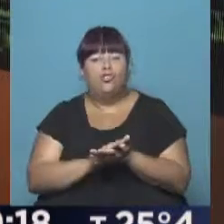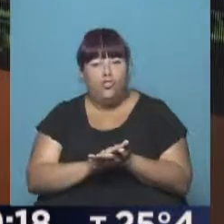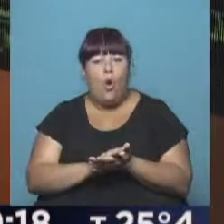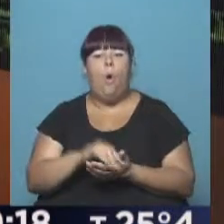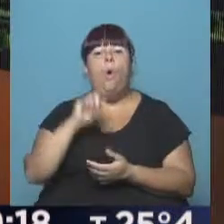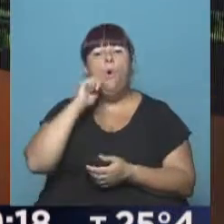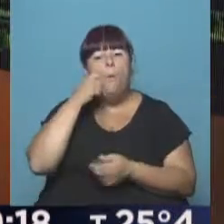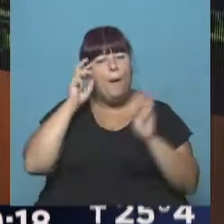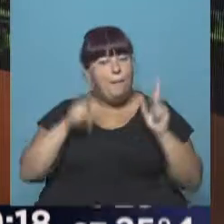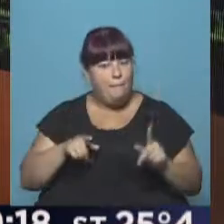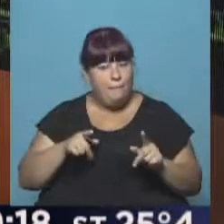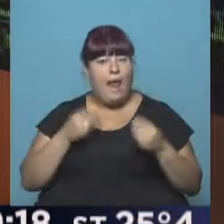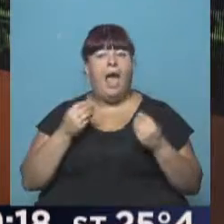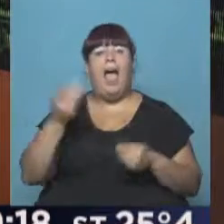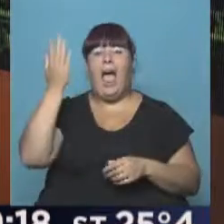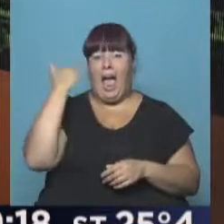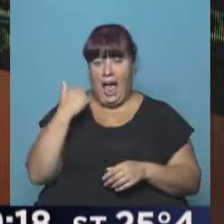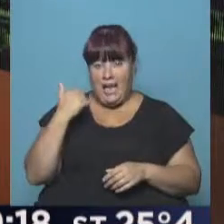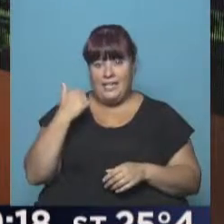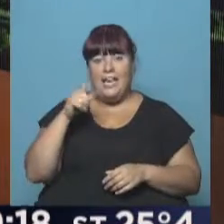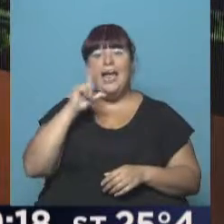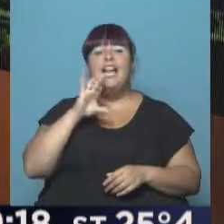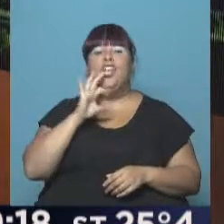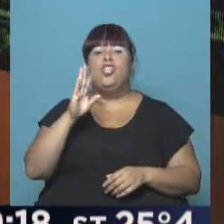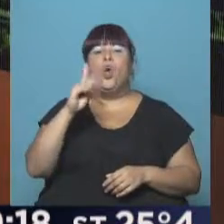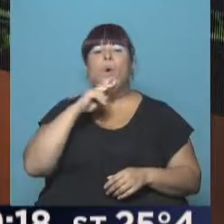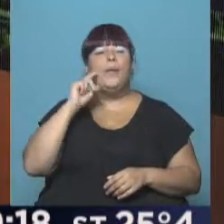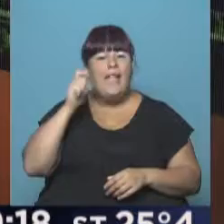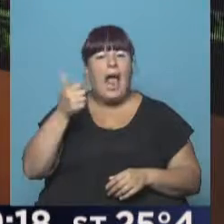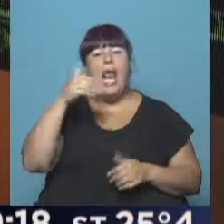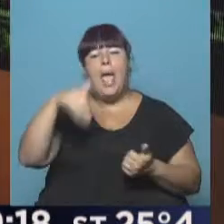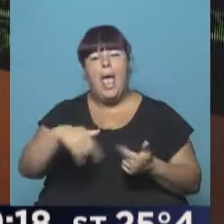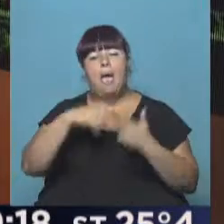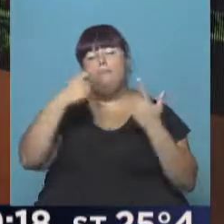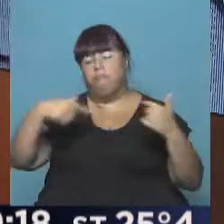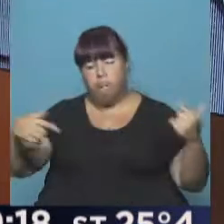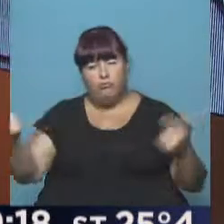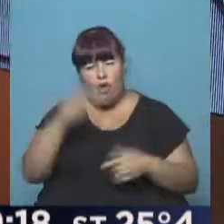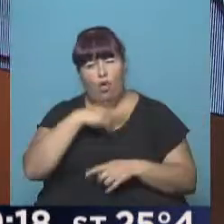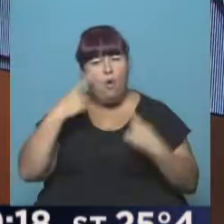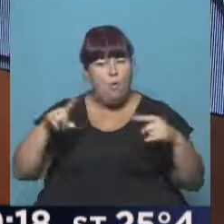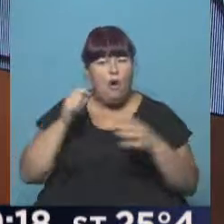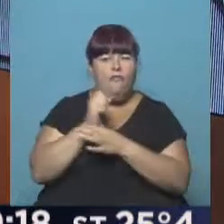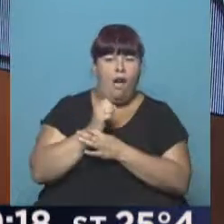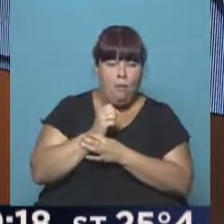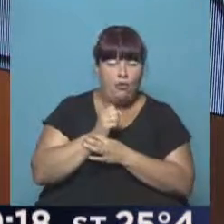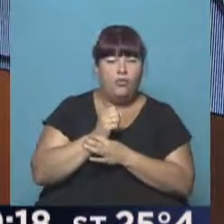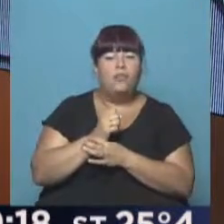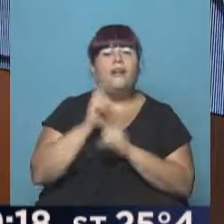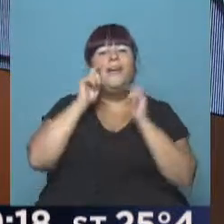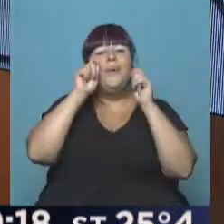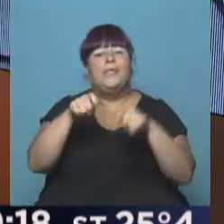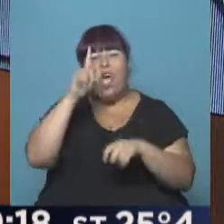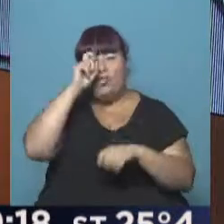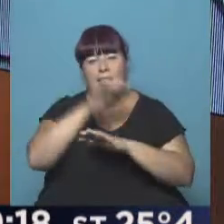Una muy buena iniciativa que llevó ayer a Lito Vitale, a M, a Hilda Lizarazu, entre otros músicos y artistas, de visita